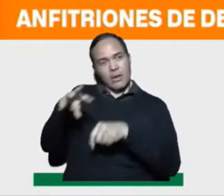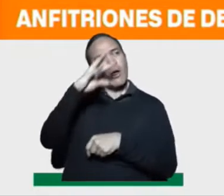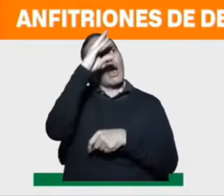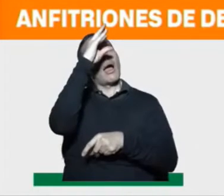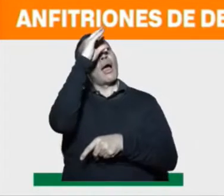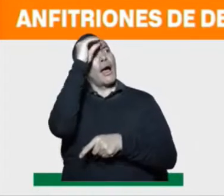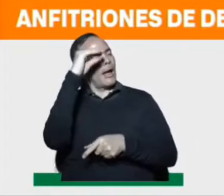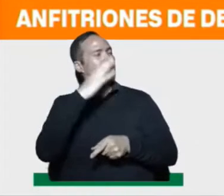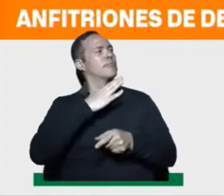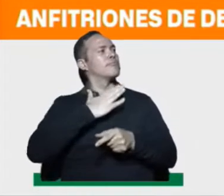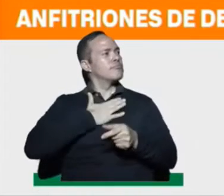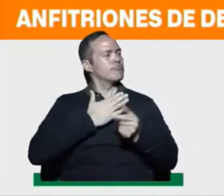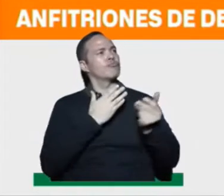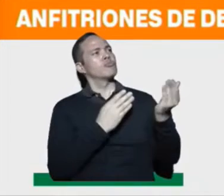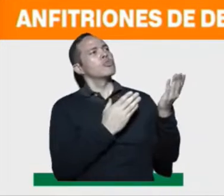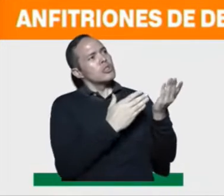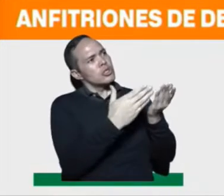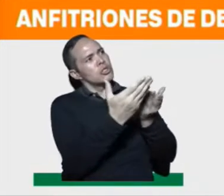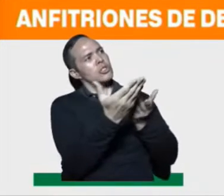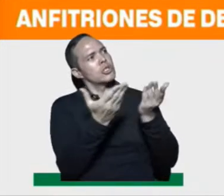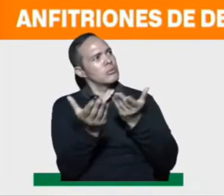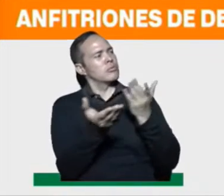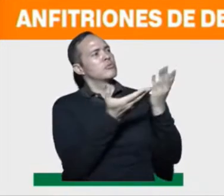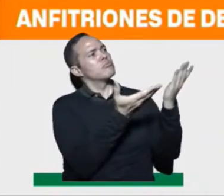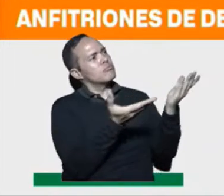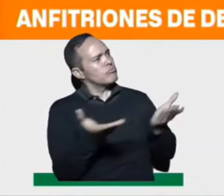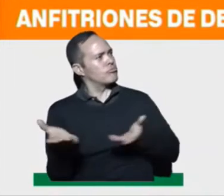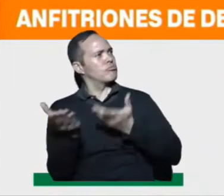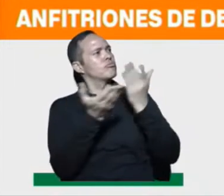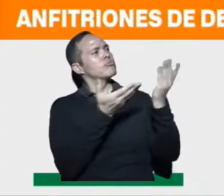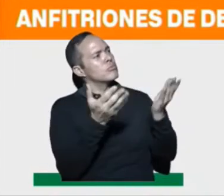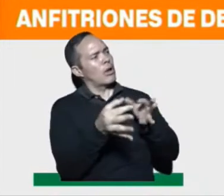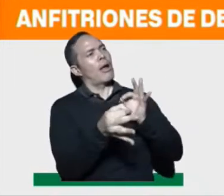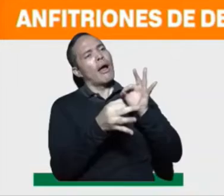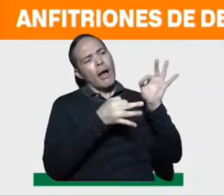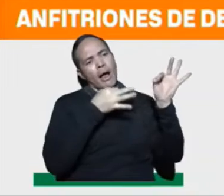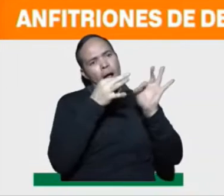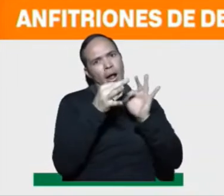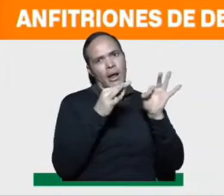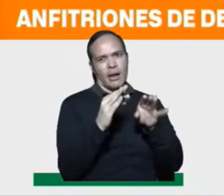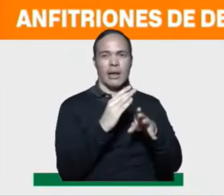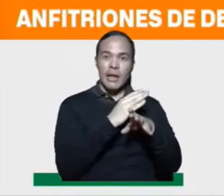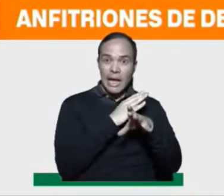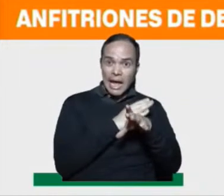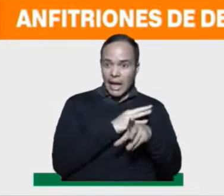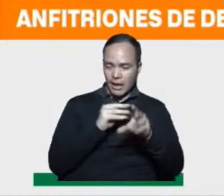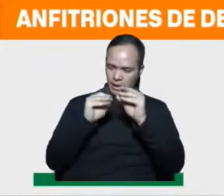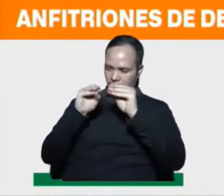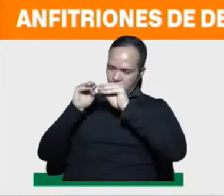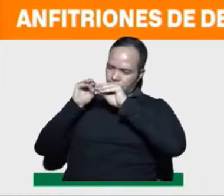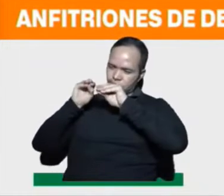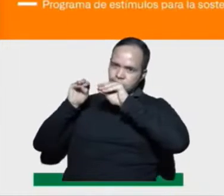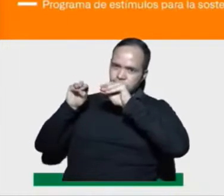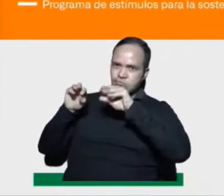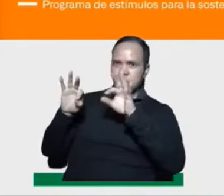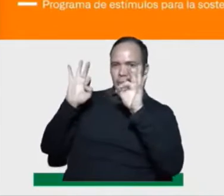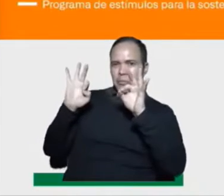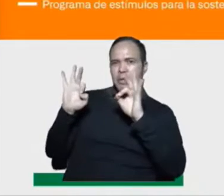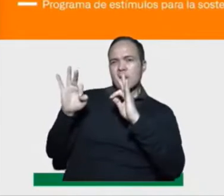que habitualmente lo vienen haciendo, pero de una forma más organizada y que entiendan lo que es una calidad y servicio turístico.